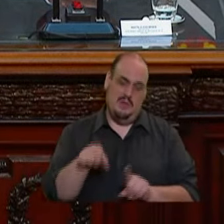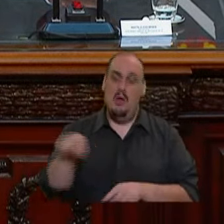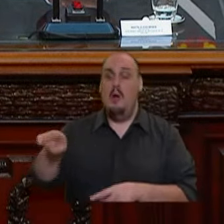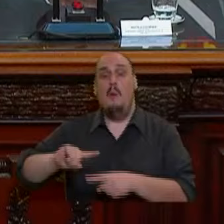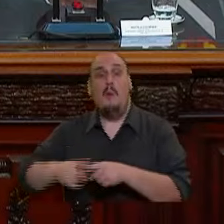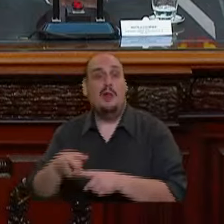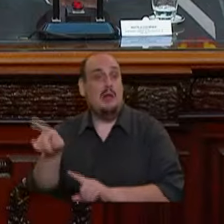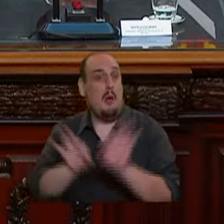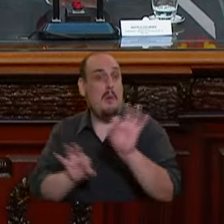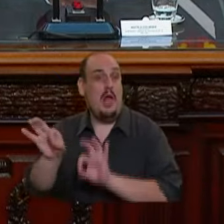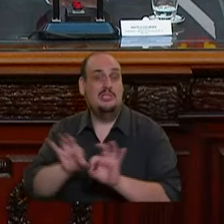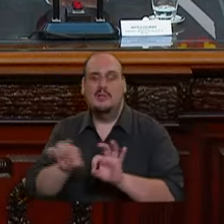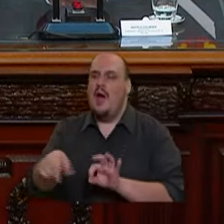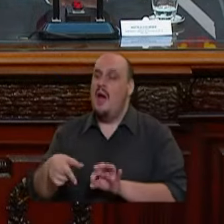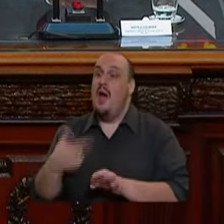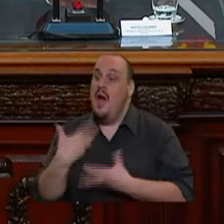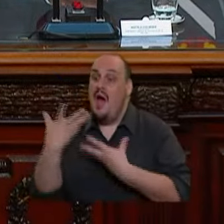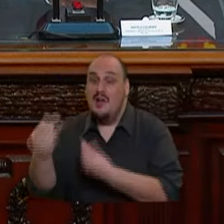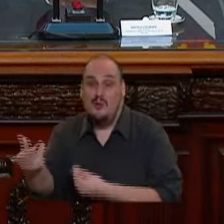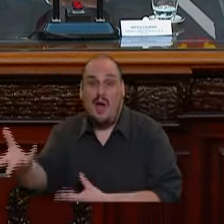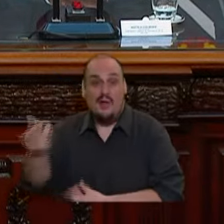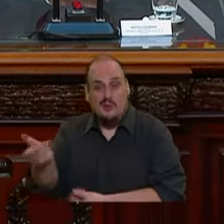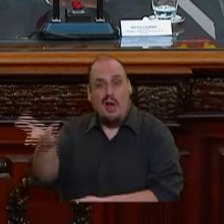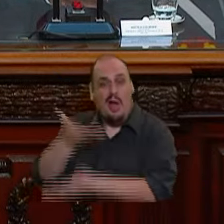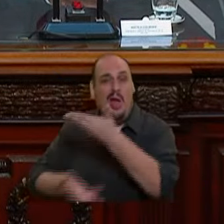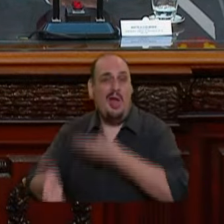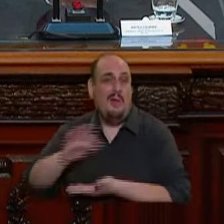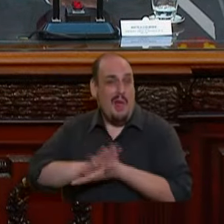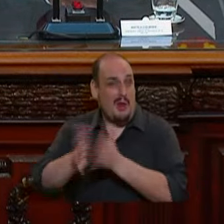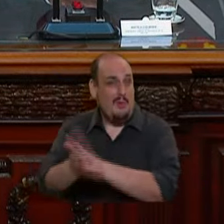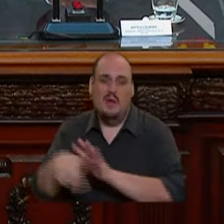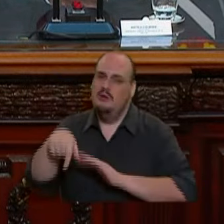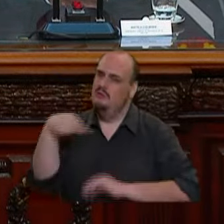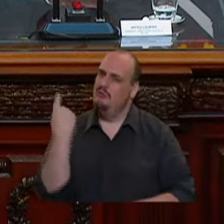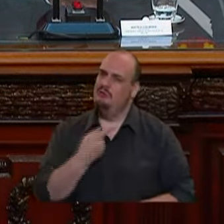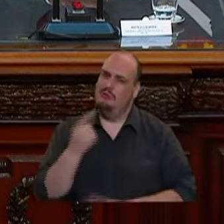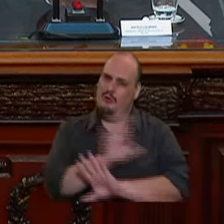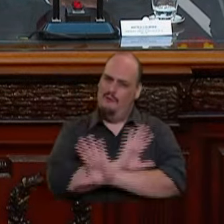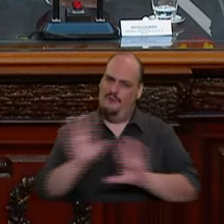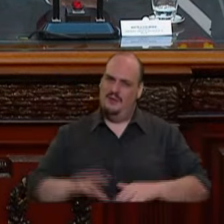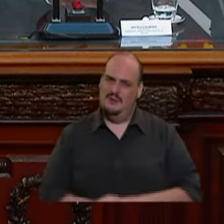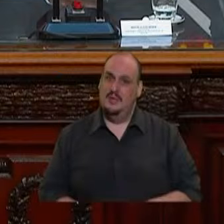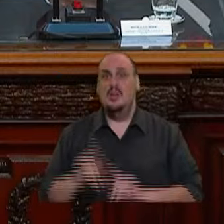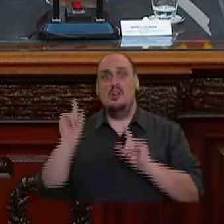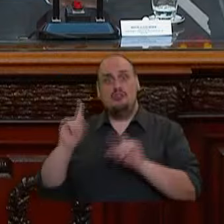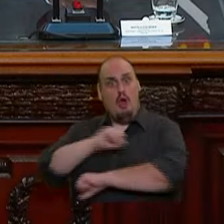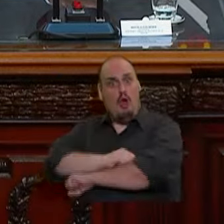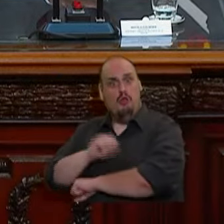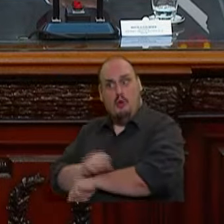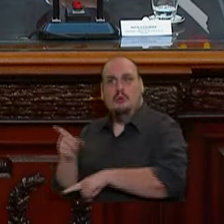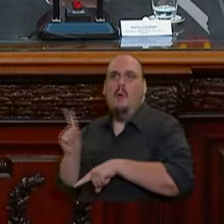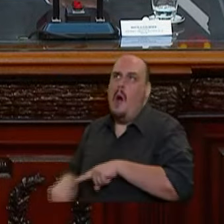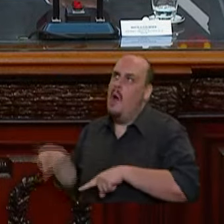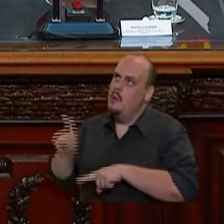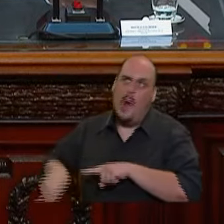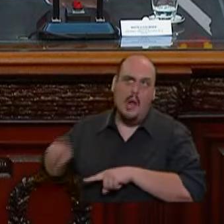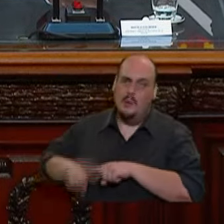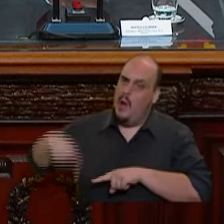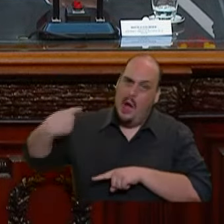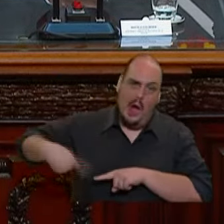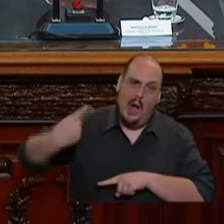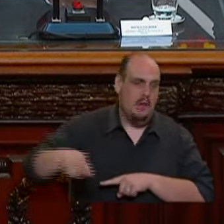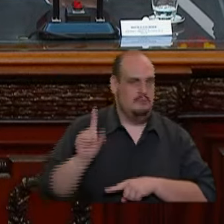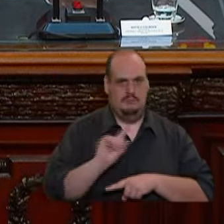sus proyectos al intercambio de favores, cargos y negocios. No vinimos a hacer más de lo mismo, vinimos a cambiar el país en